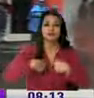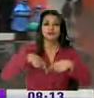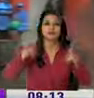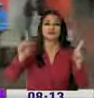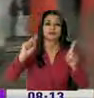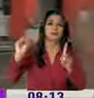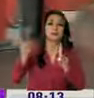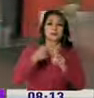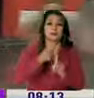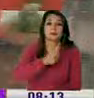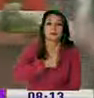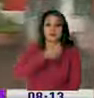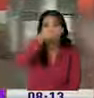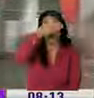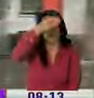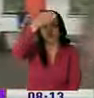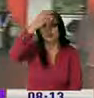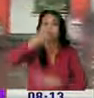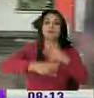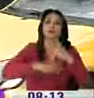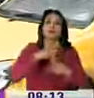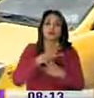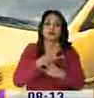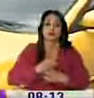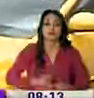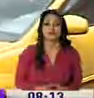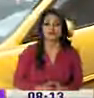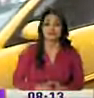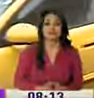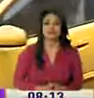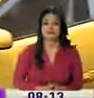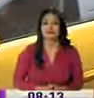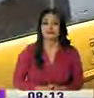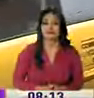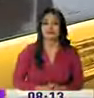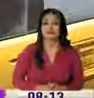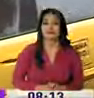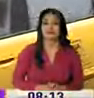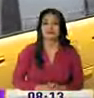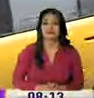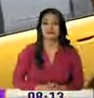primer patrimonio cultural de la humanidad, informó Patricia Aldaz.